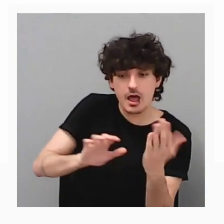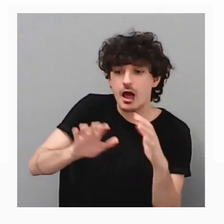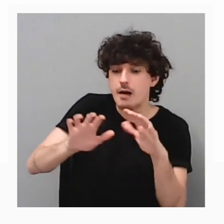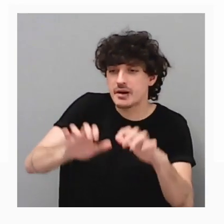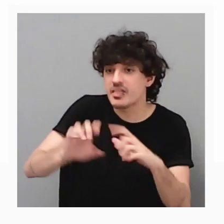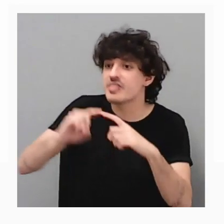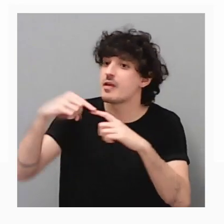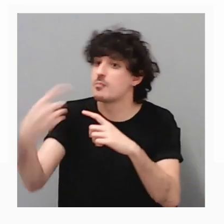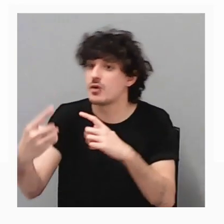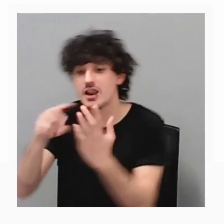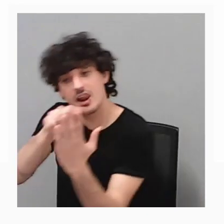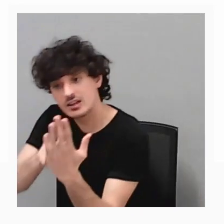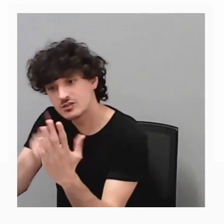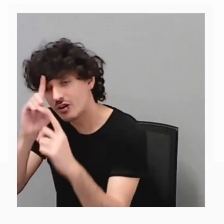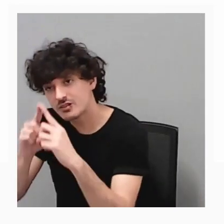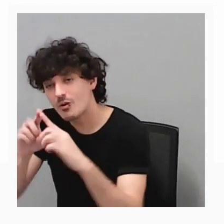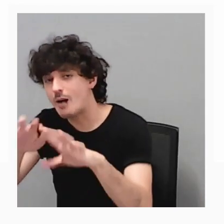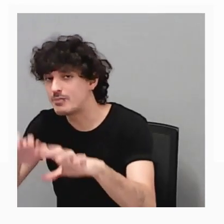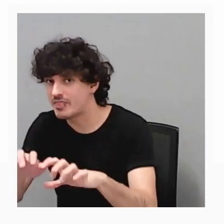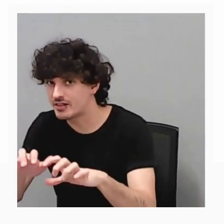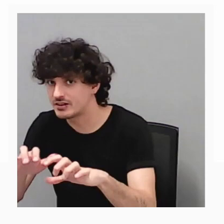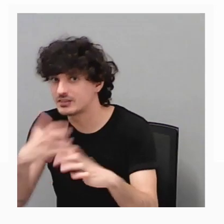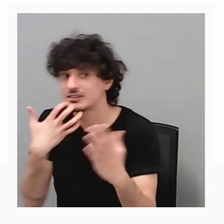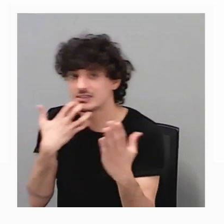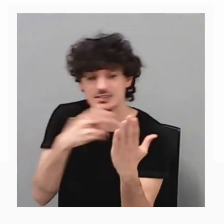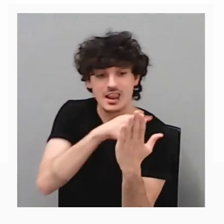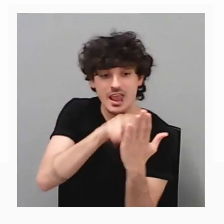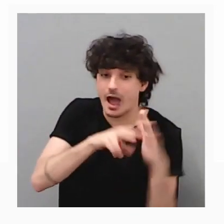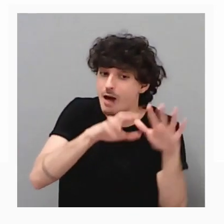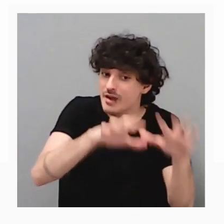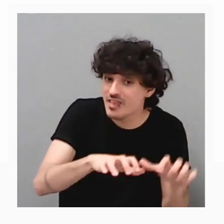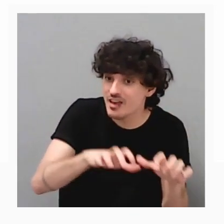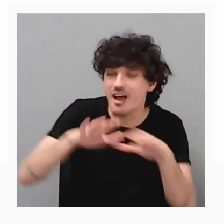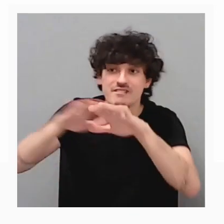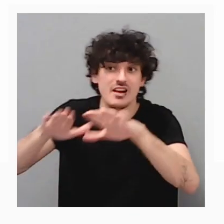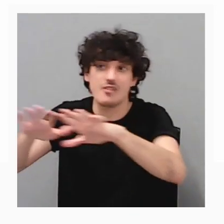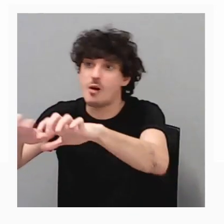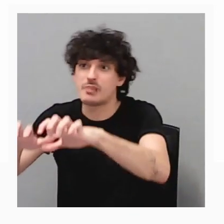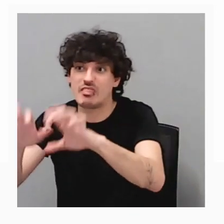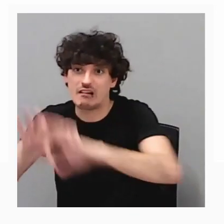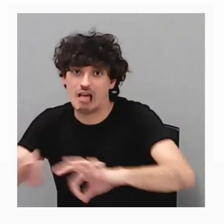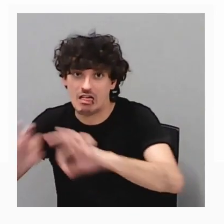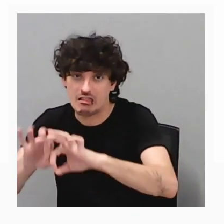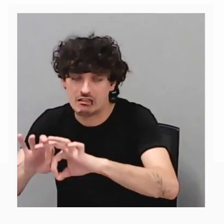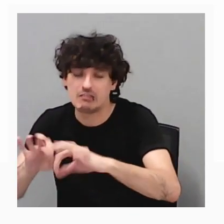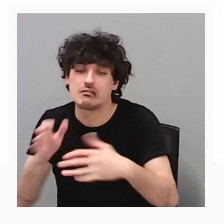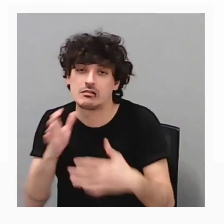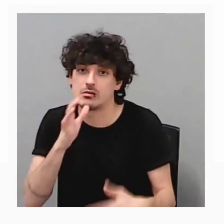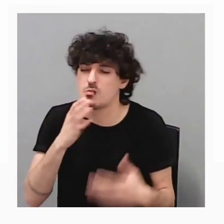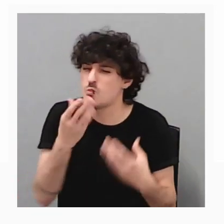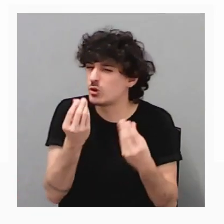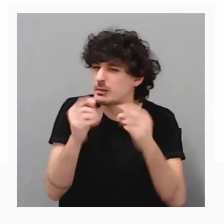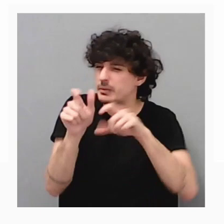Entonces, cuando no aprendes a leer, no vas a leer para aprender. Y muchos de nosotros, de los adultos, de los padres, de los profesores,